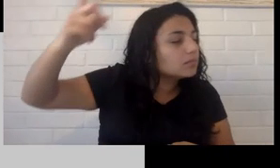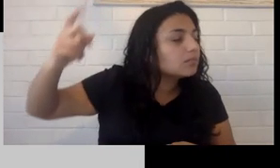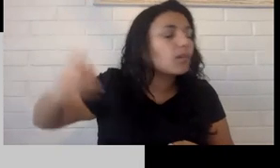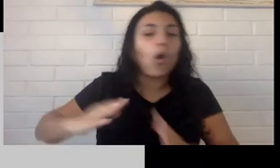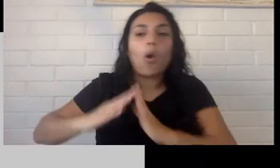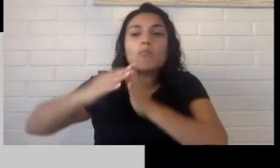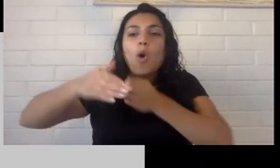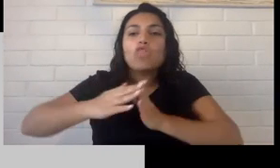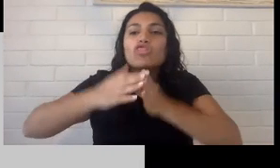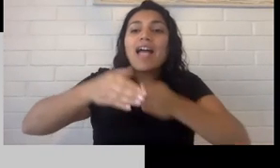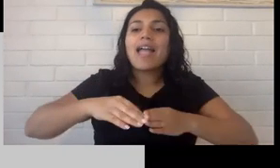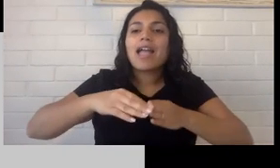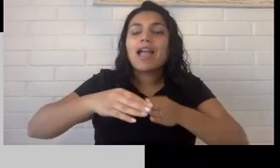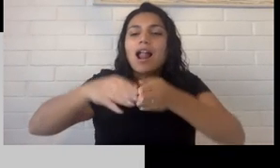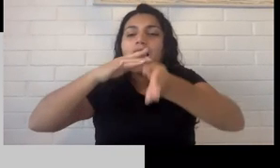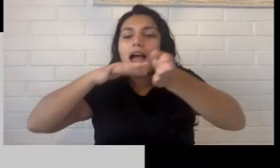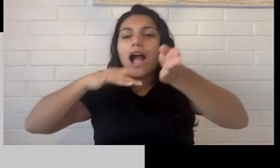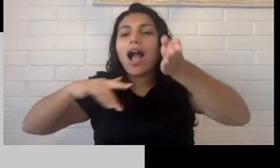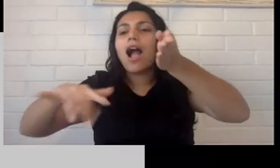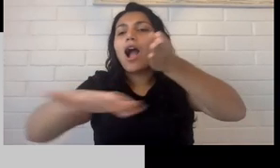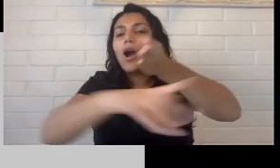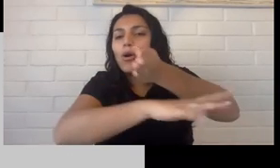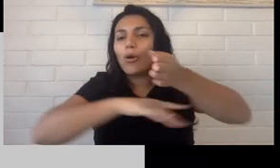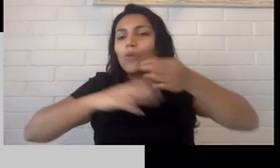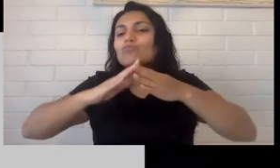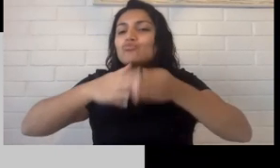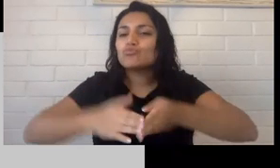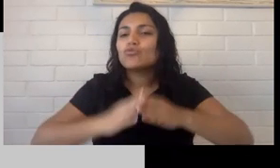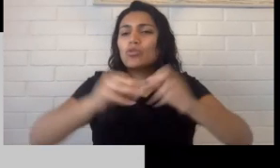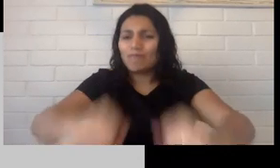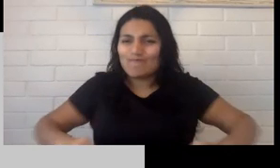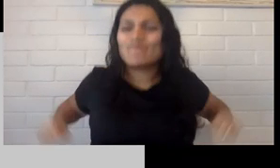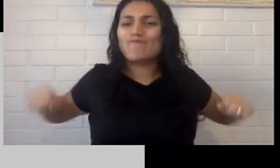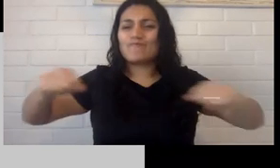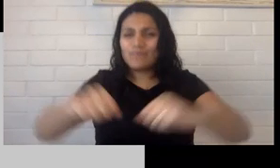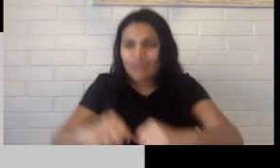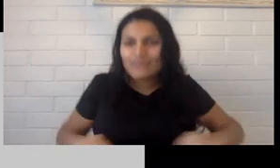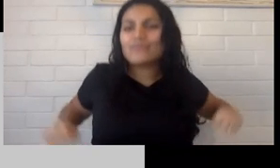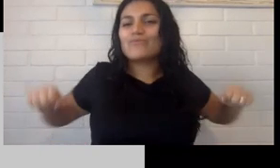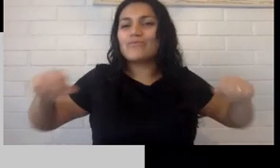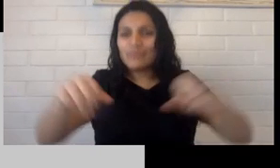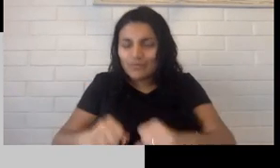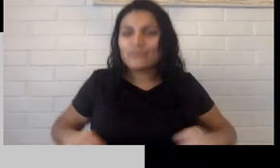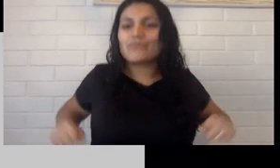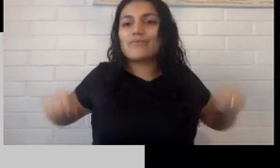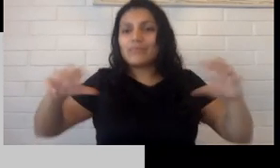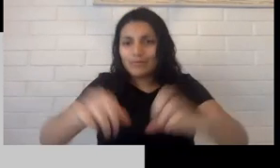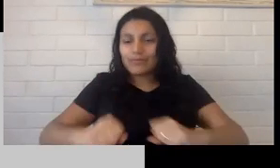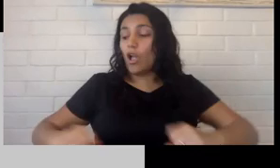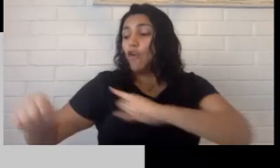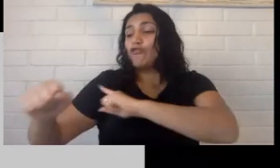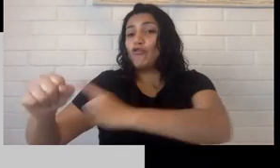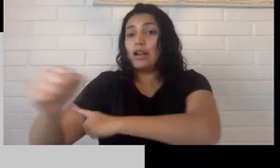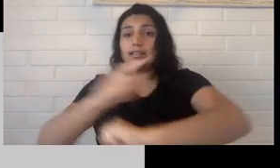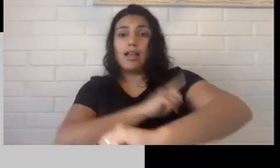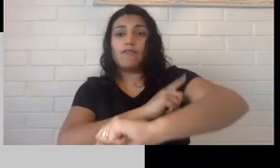un lago y uno va impulsándose a partir de la fuerza de los brazos y las